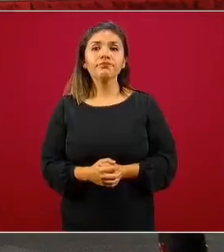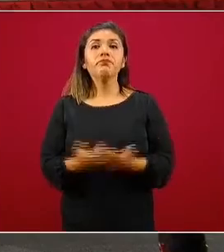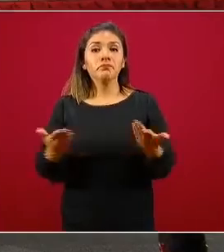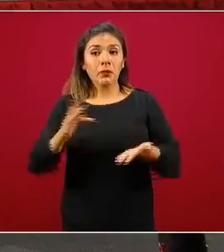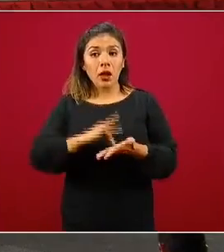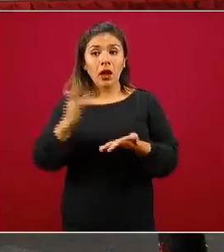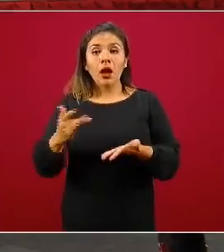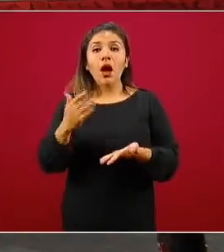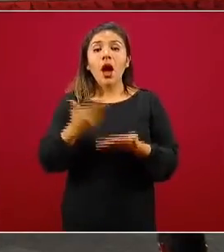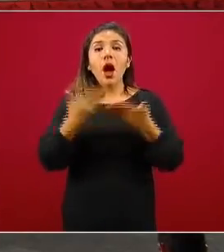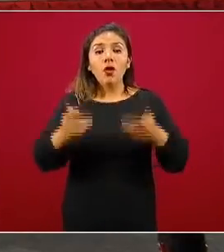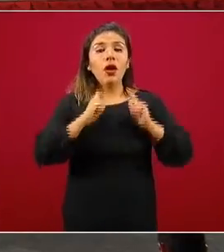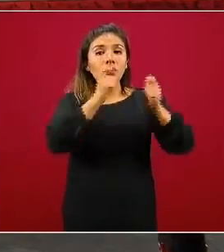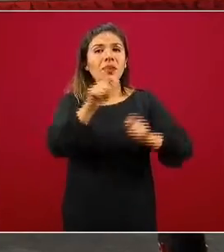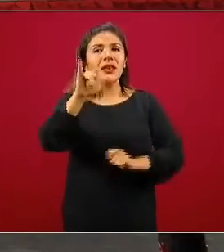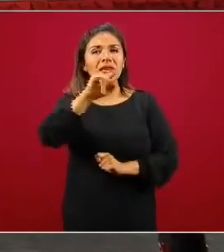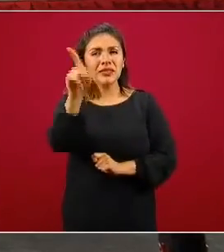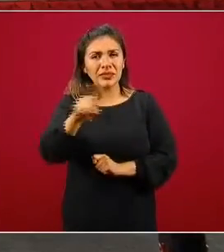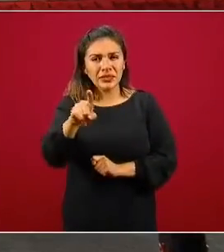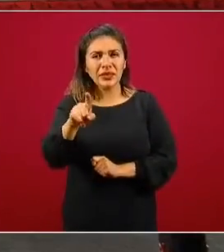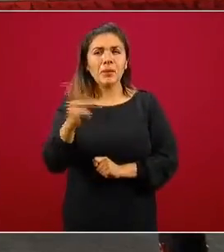Vamos a darle la palabra a Liz, a usted,